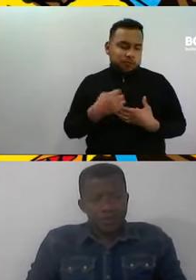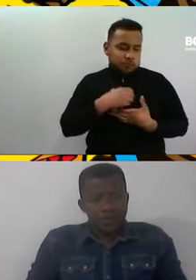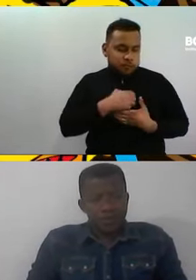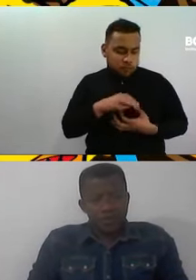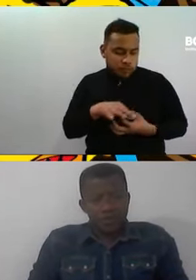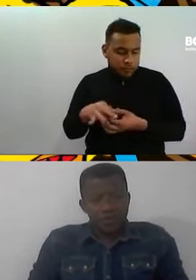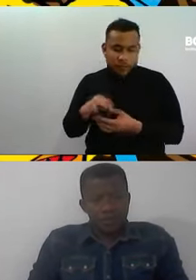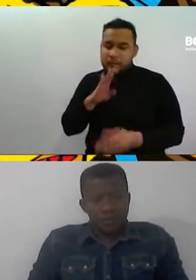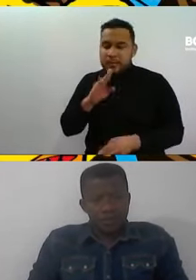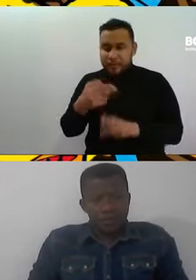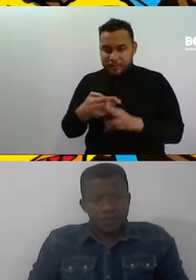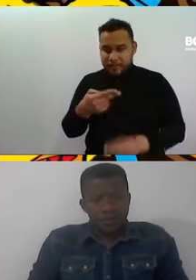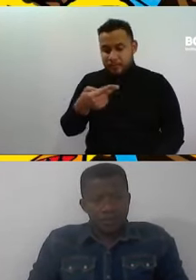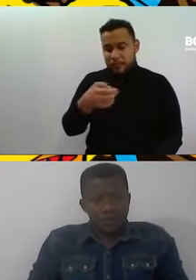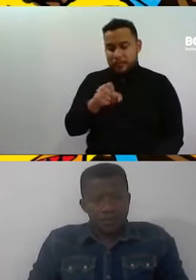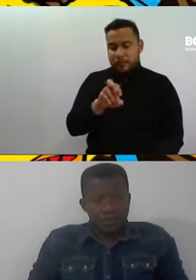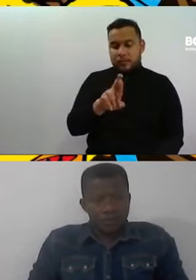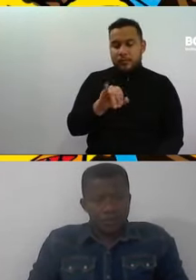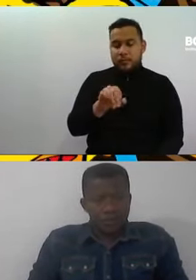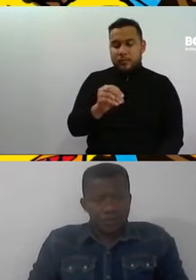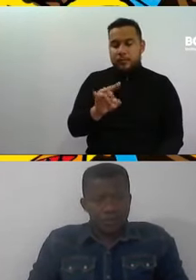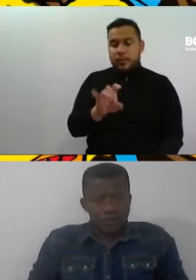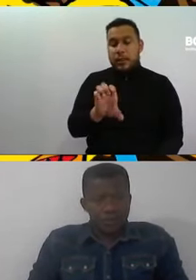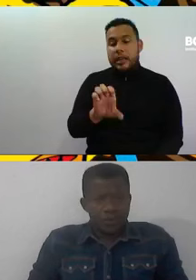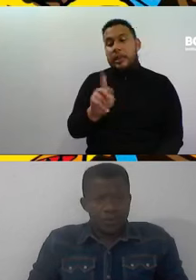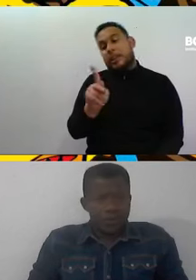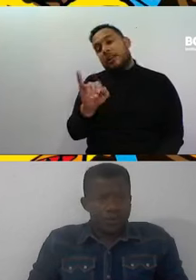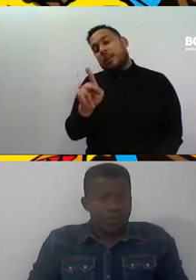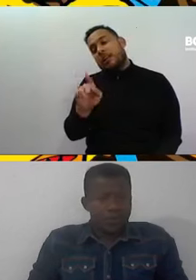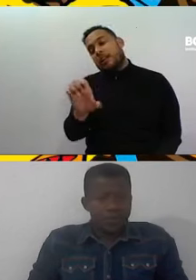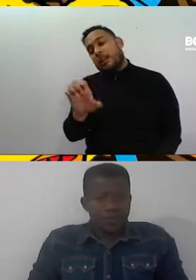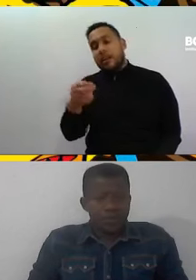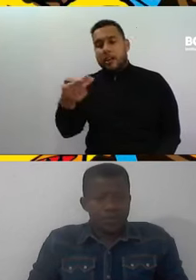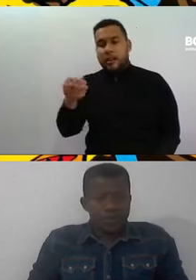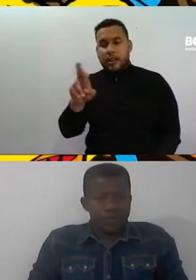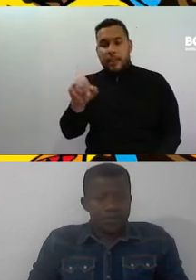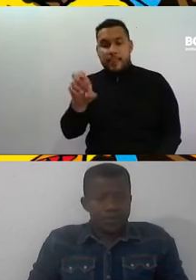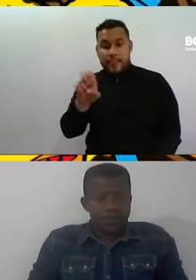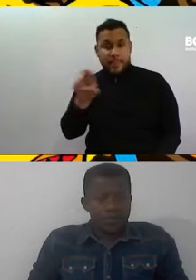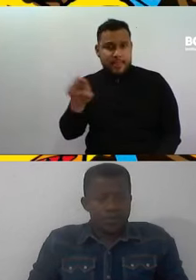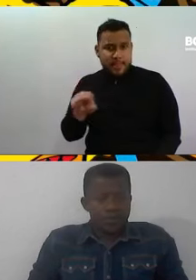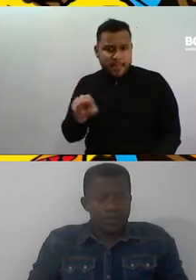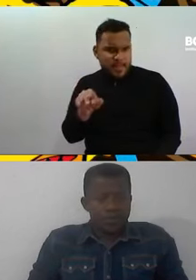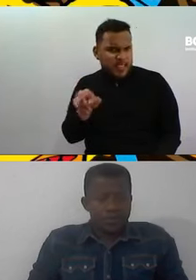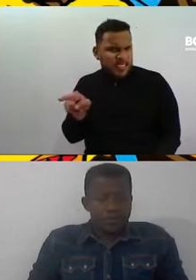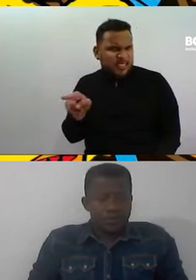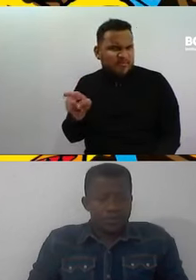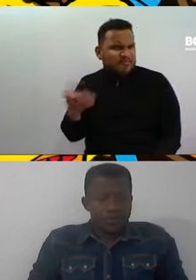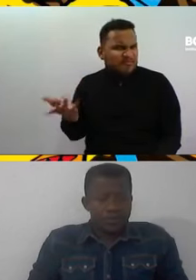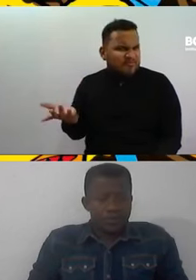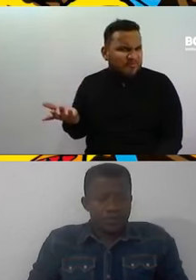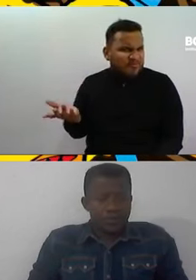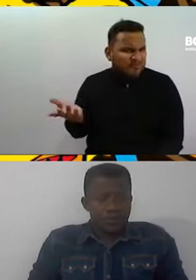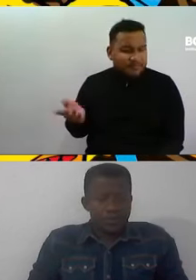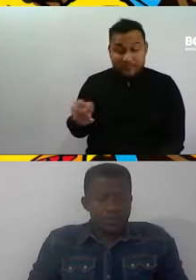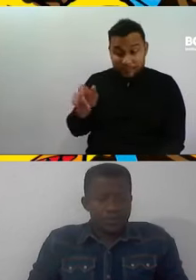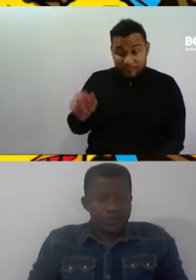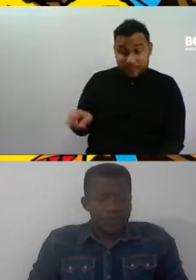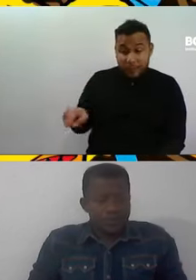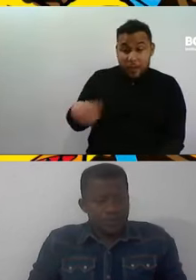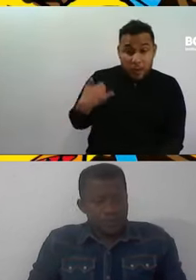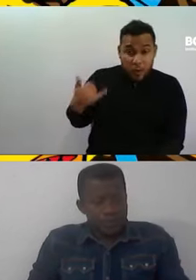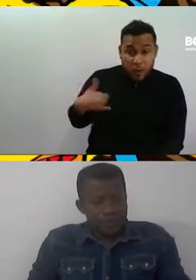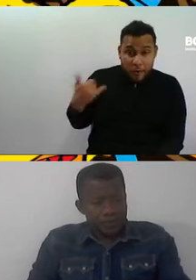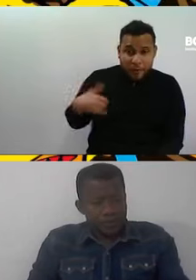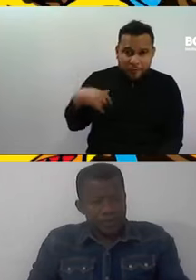Quique Hernández. ¿Por qué Enrique Quique Hernández? Porque fue que con todas sus locuras de muchachos, de